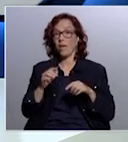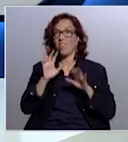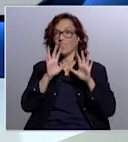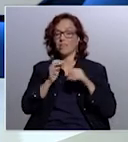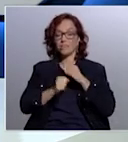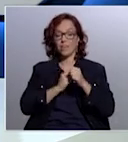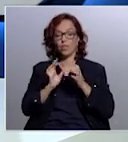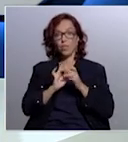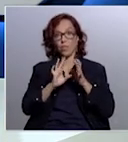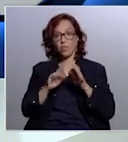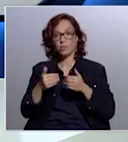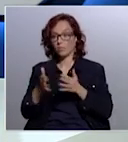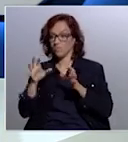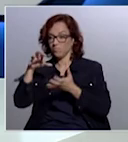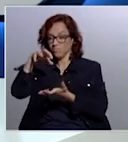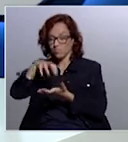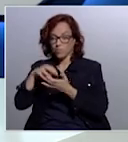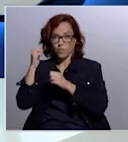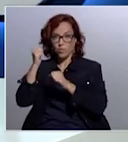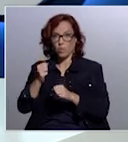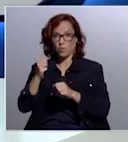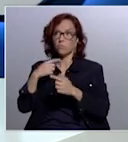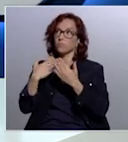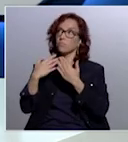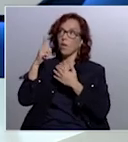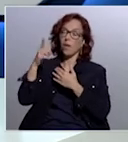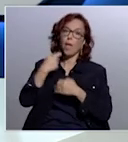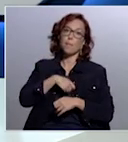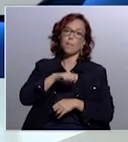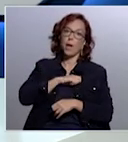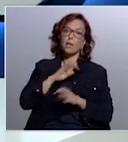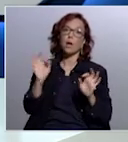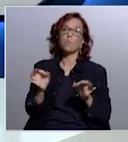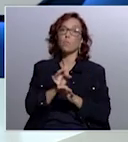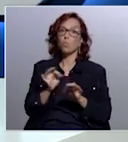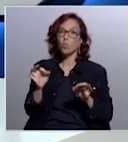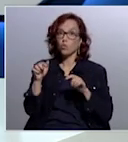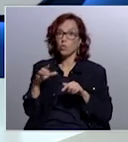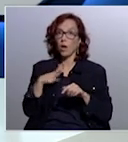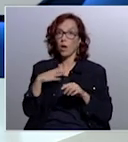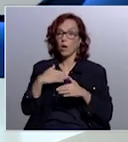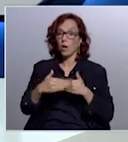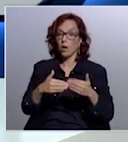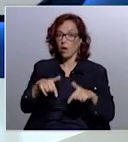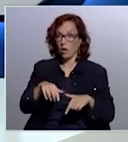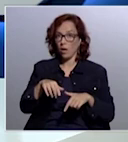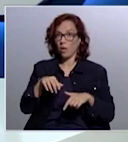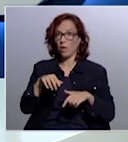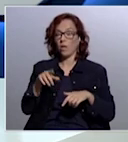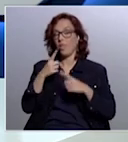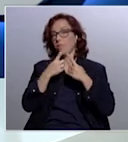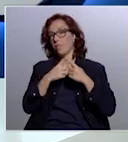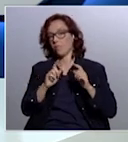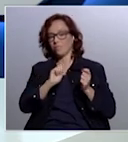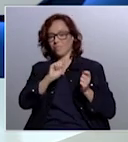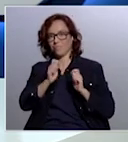es como del lugar justamente con españa y qué pasa con esa música flamenca que tenemos en proceso de hibridación que es el flamenco clásico